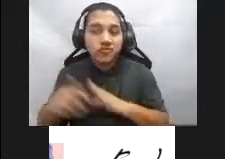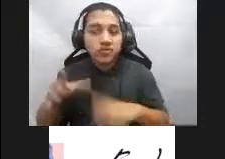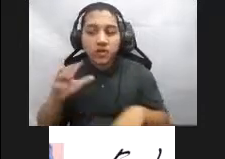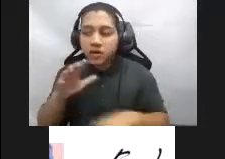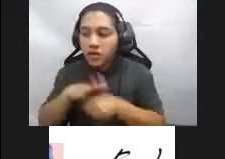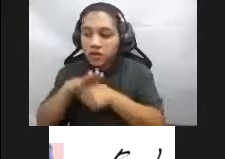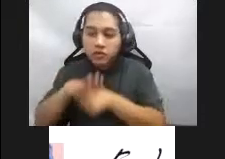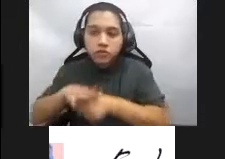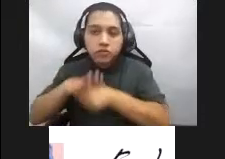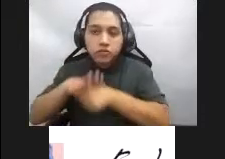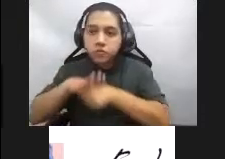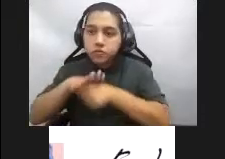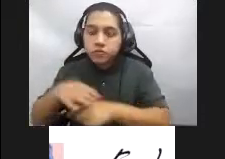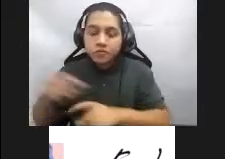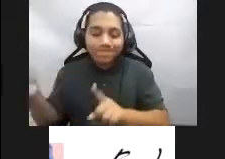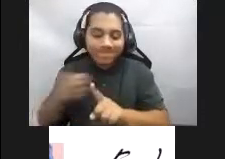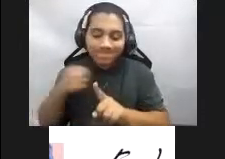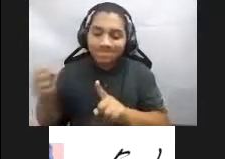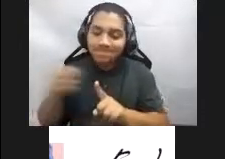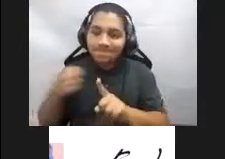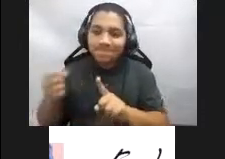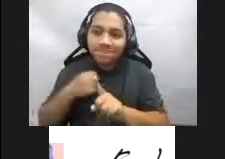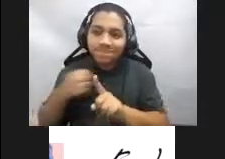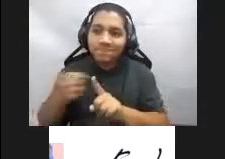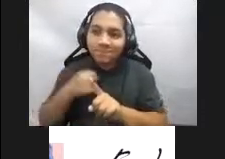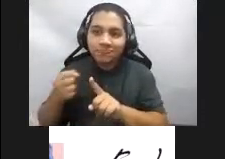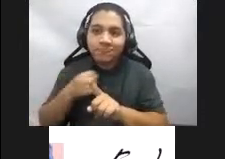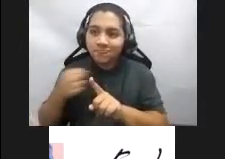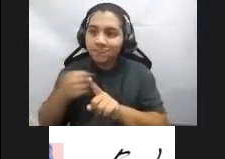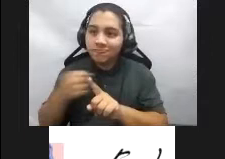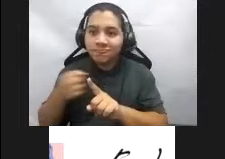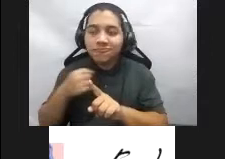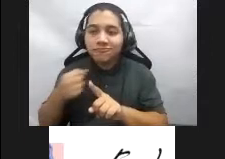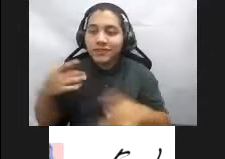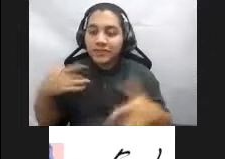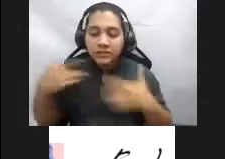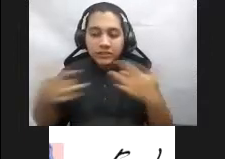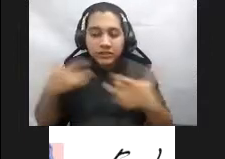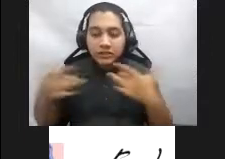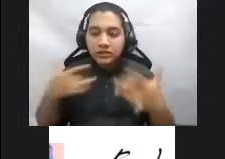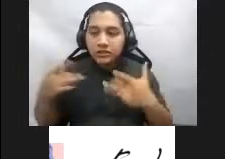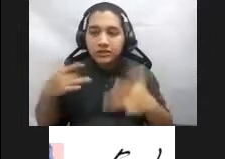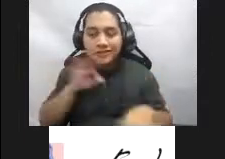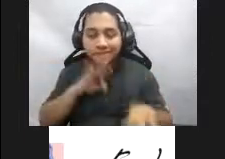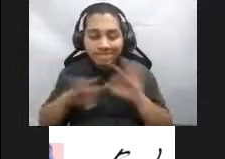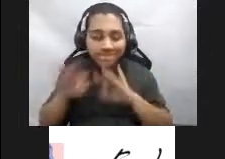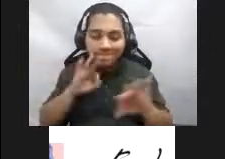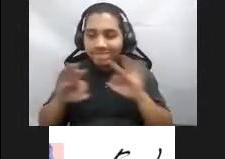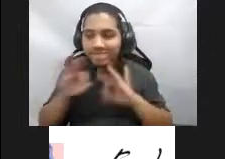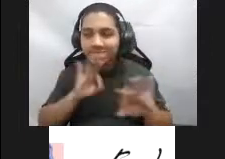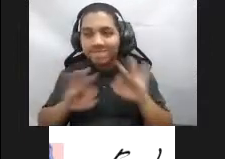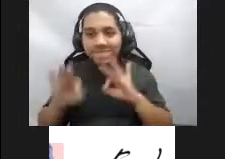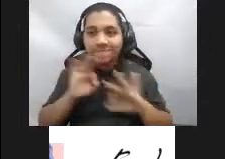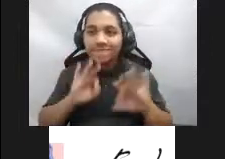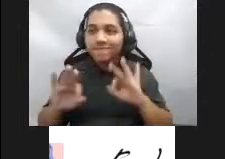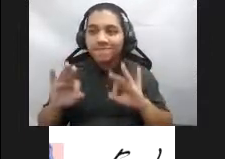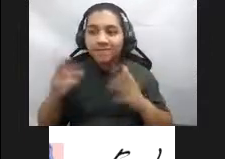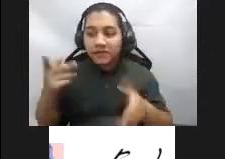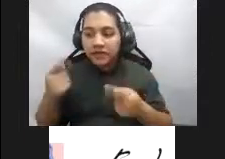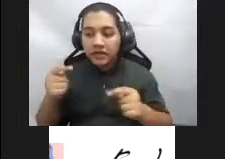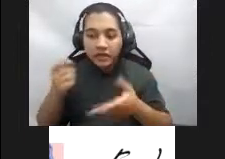el maltrato, no aguantan más el abuso, la desesperación, la frustración de que habían buscado ayuda,